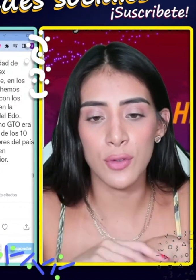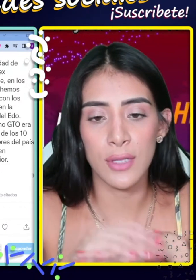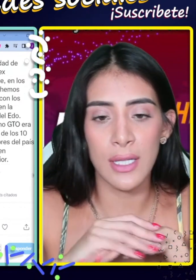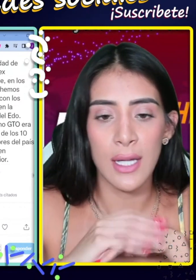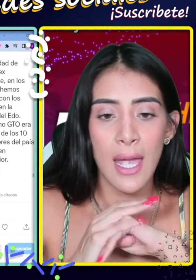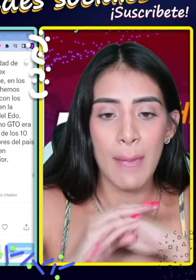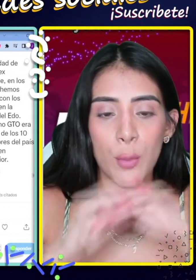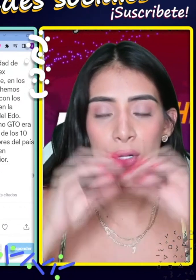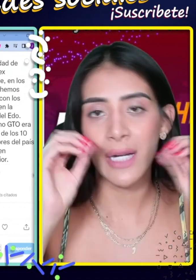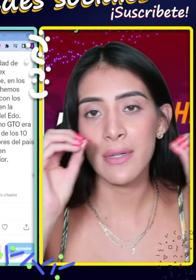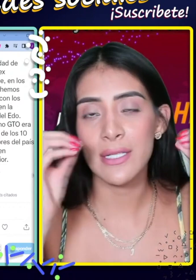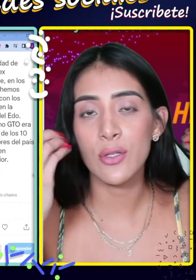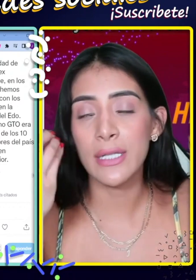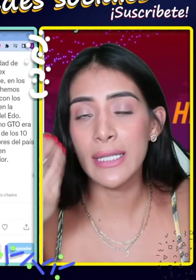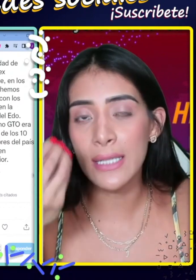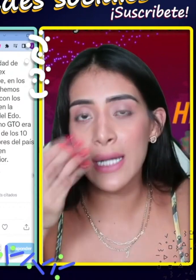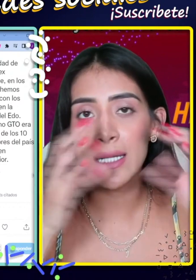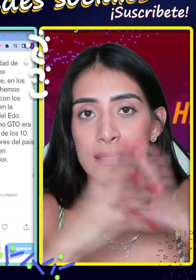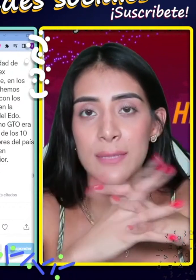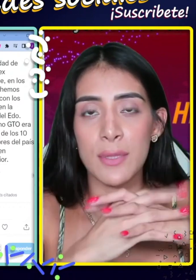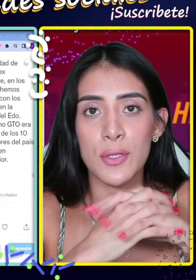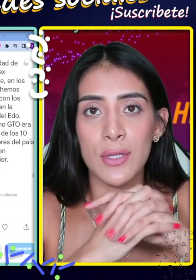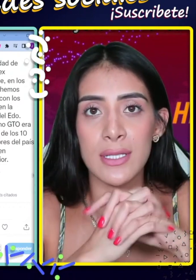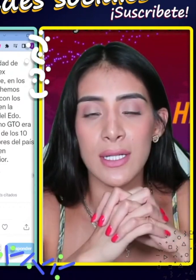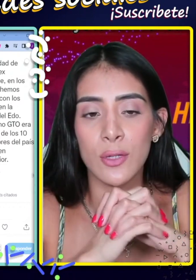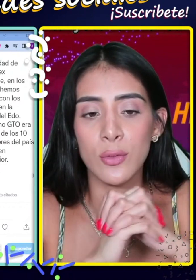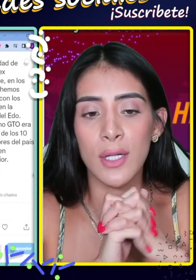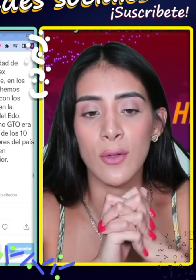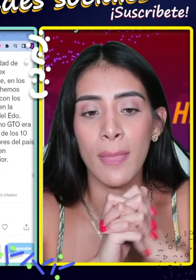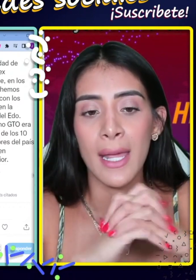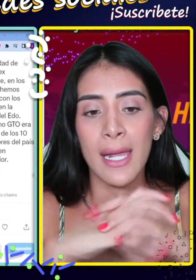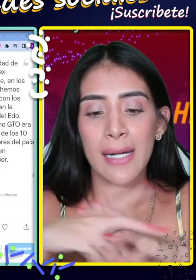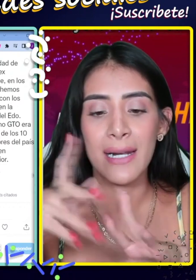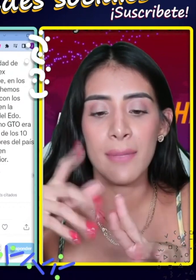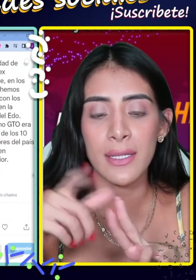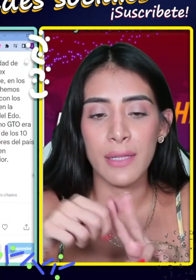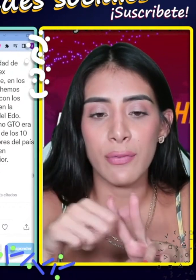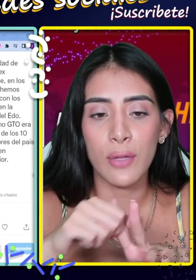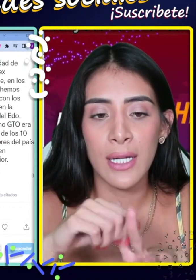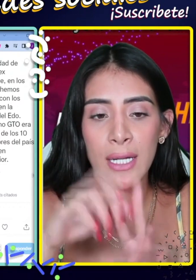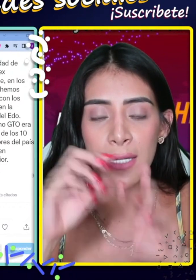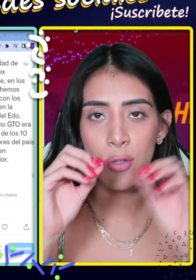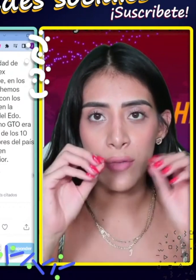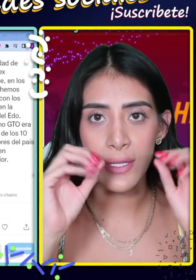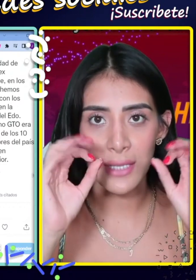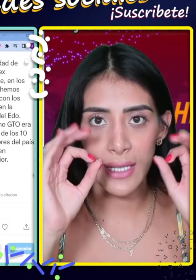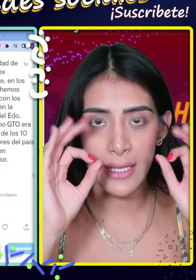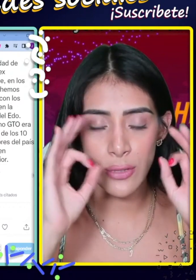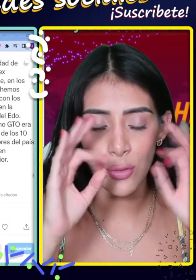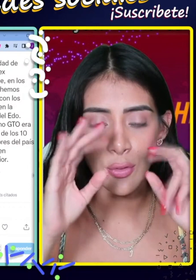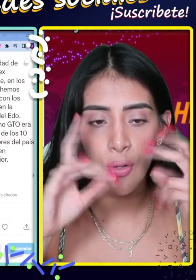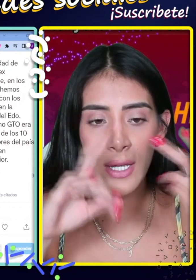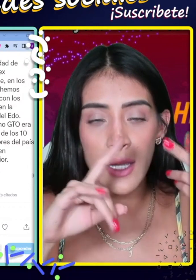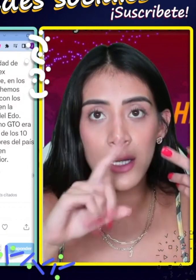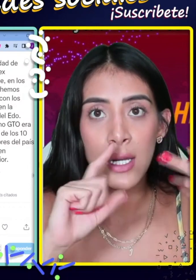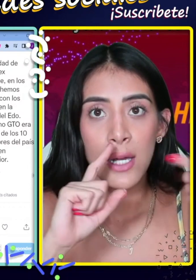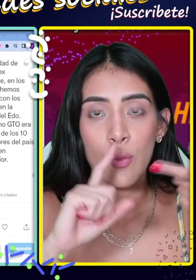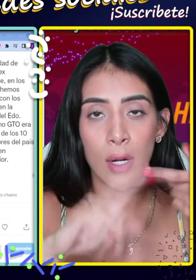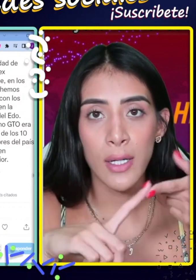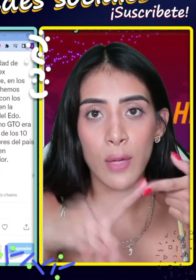estados donde podrían haber sido originarias estas personas que tuvieron, realmente fue donde se detonó